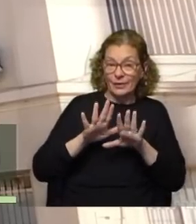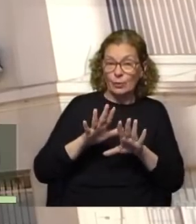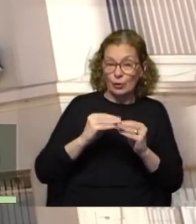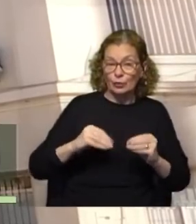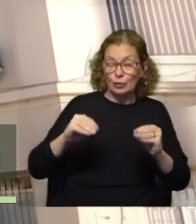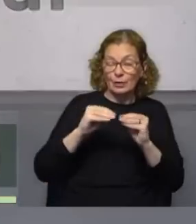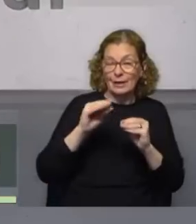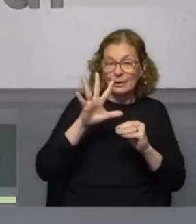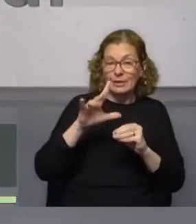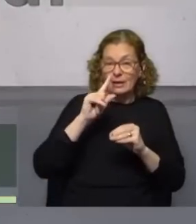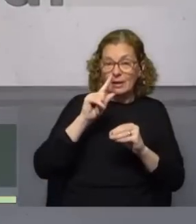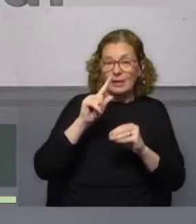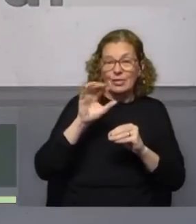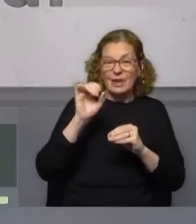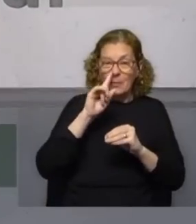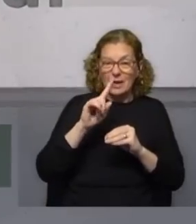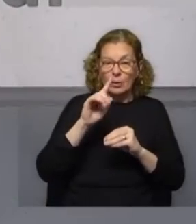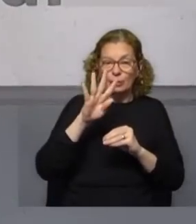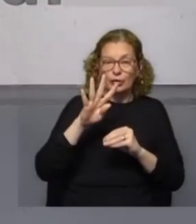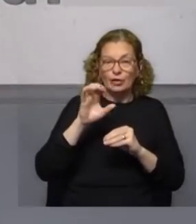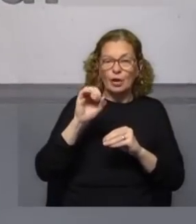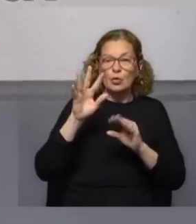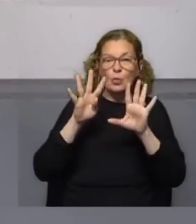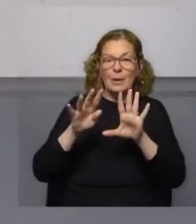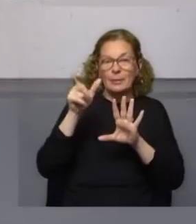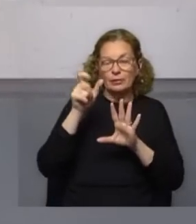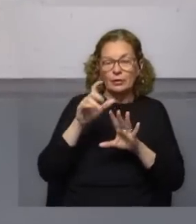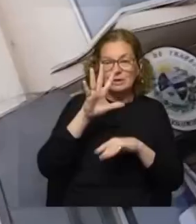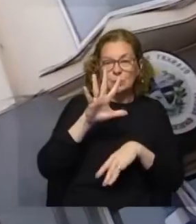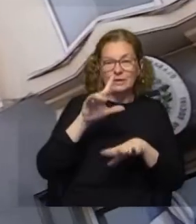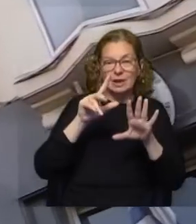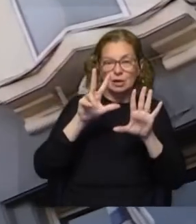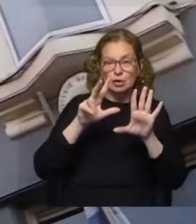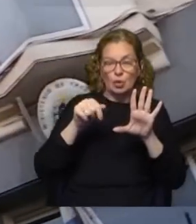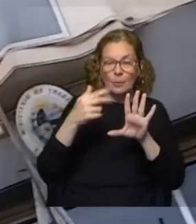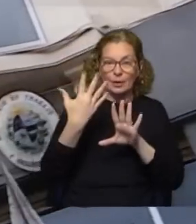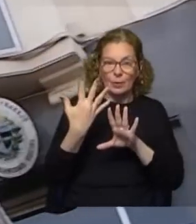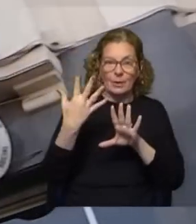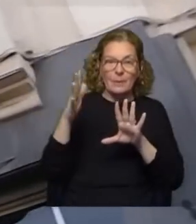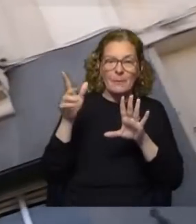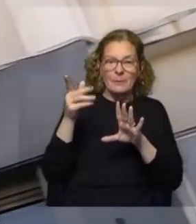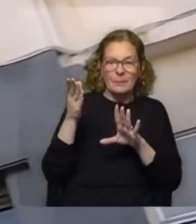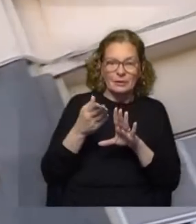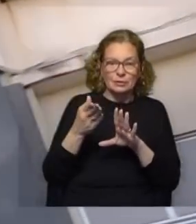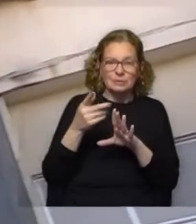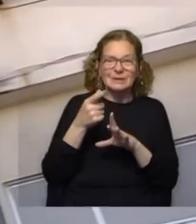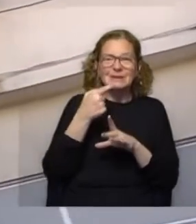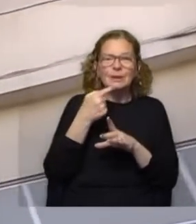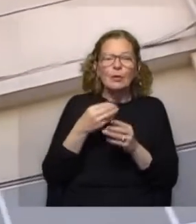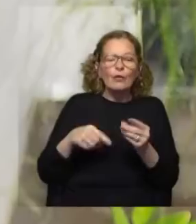un total de 10.400 9 personas 58,9% de quienes salieron fue por reincorporación